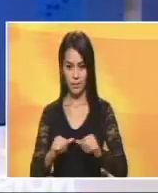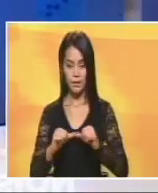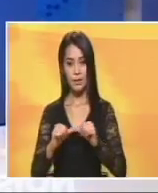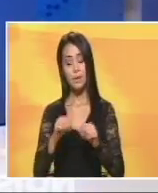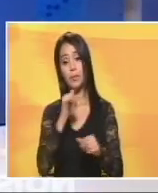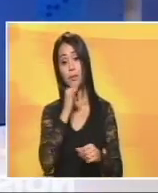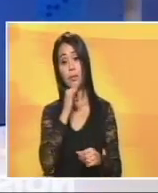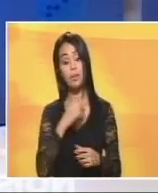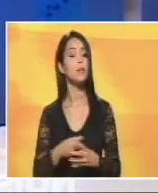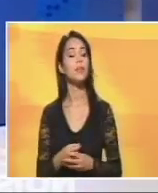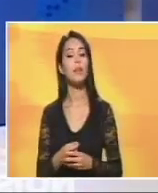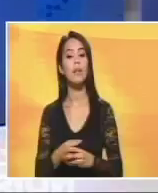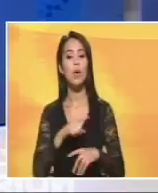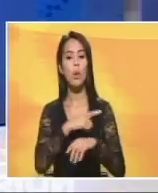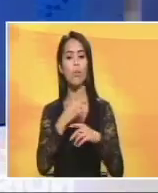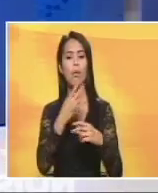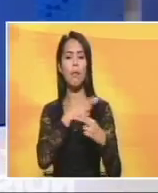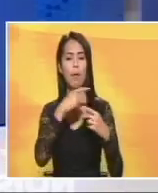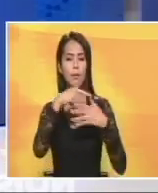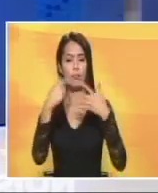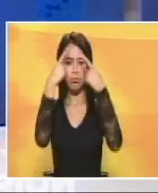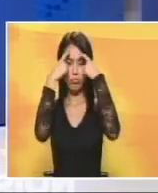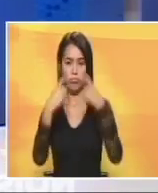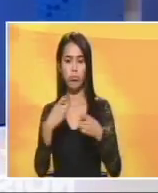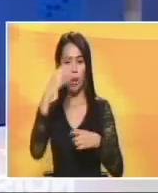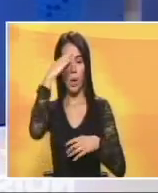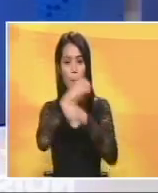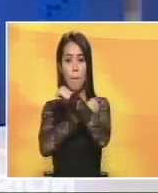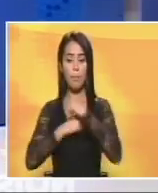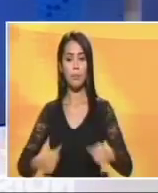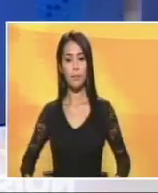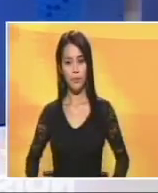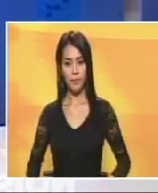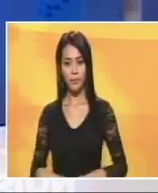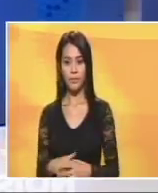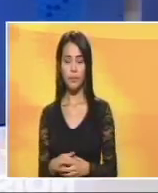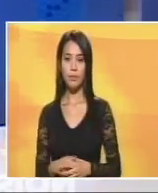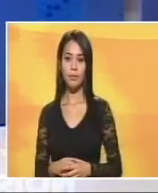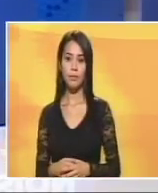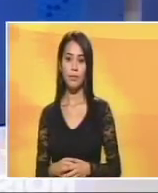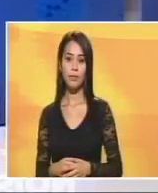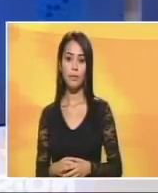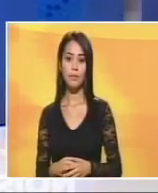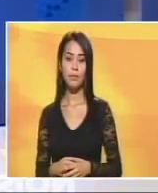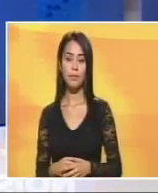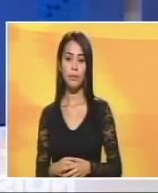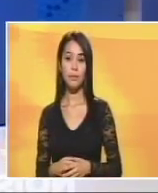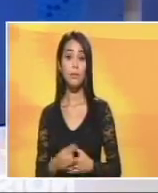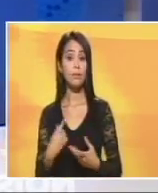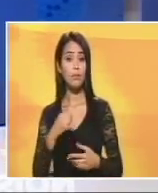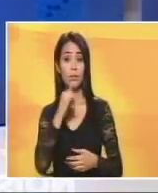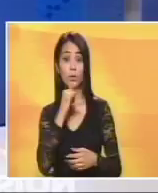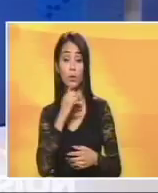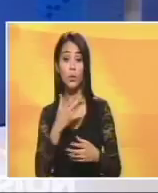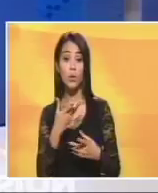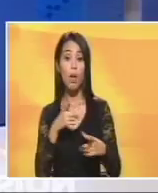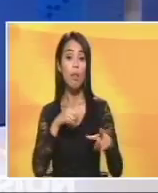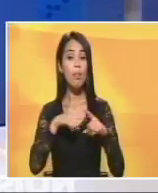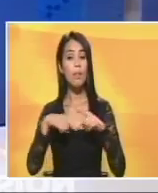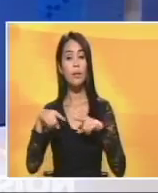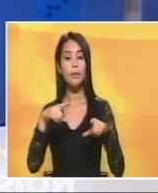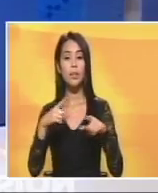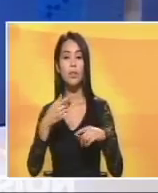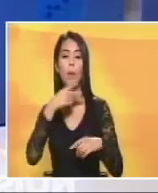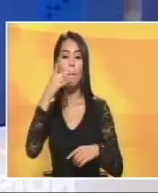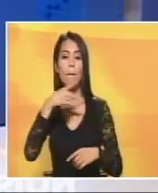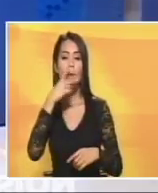Continuamos. El comandante estratégico operacional de la Fuerza Armada Nacional Bolivariana, almirante en jefe Remigio Ceballos Ichazo, instó a los distintos actores